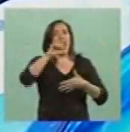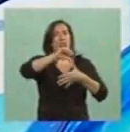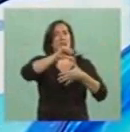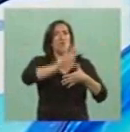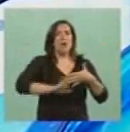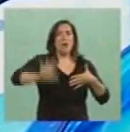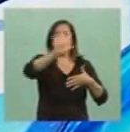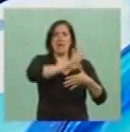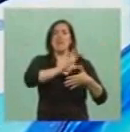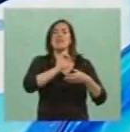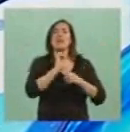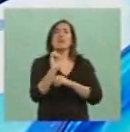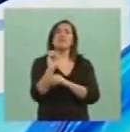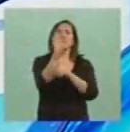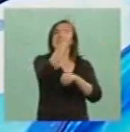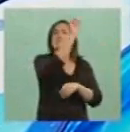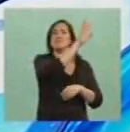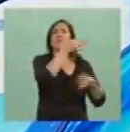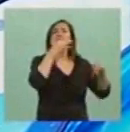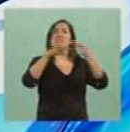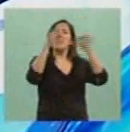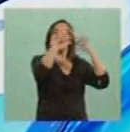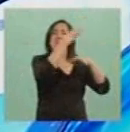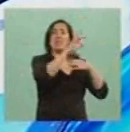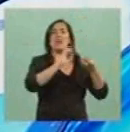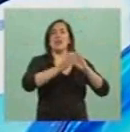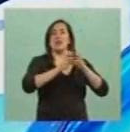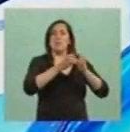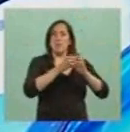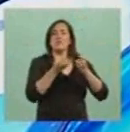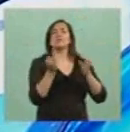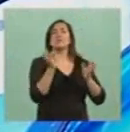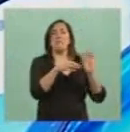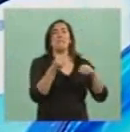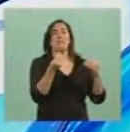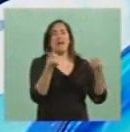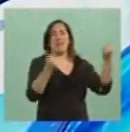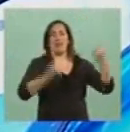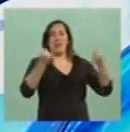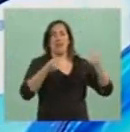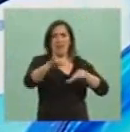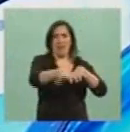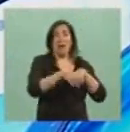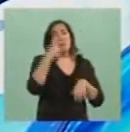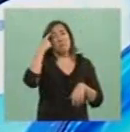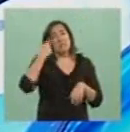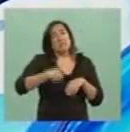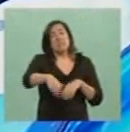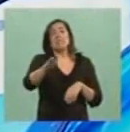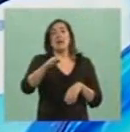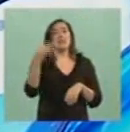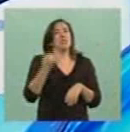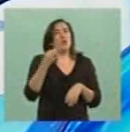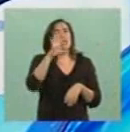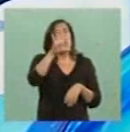este año ya llevan en la balanza comercial exportados 52 millones de agropartes, o sea que calculamos que van a terminar el año mejor que con